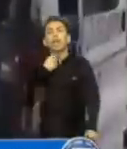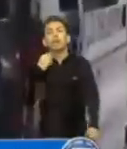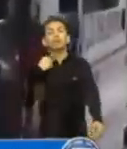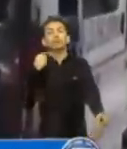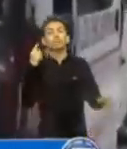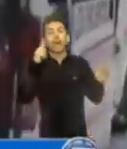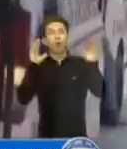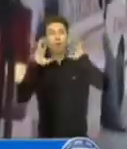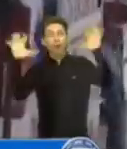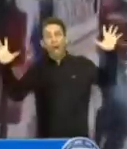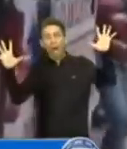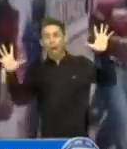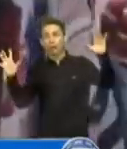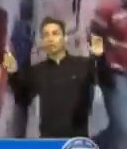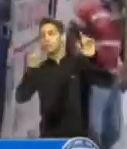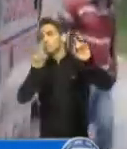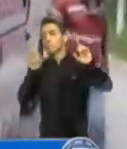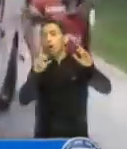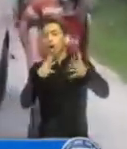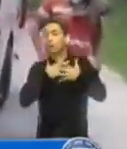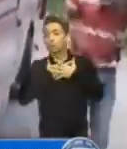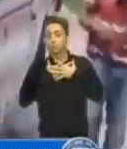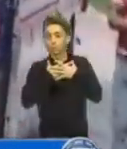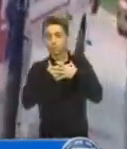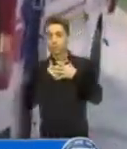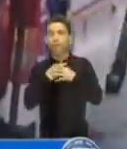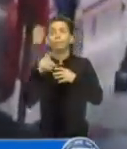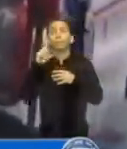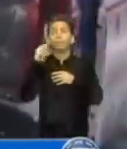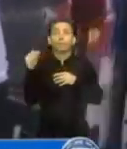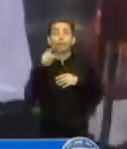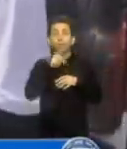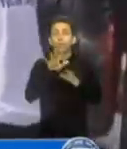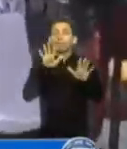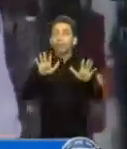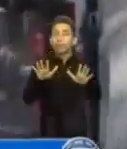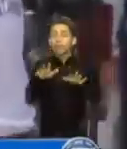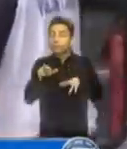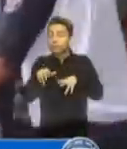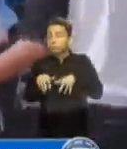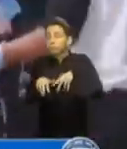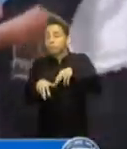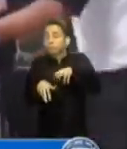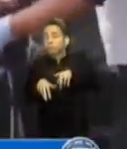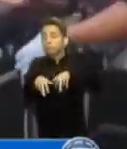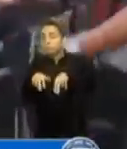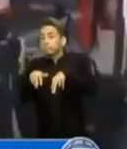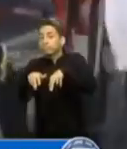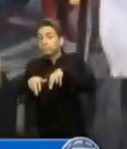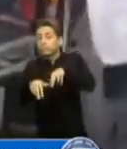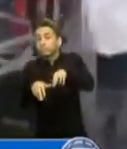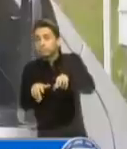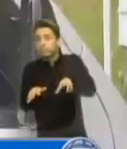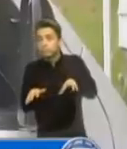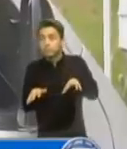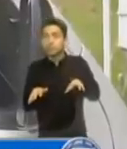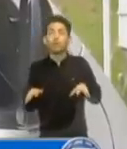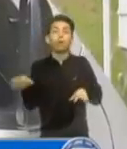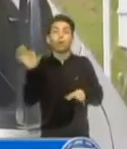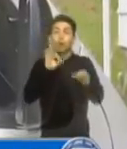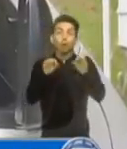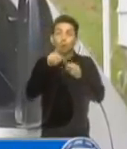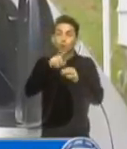tratar de no asustarlo, sino que tratar de salir despacio en el lugar. Si en dado caso fuera así, pues sería echarle un